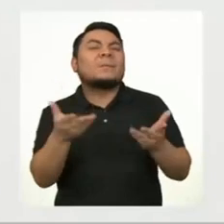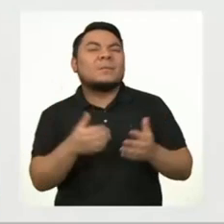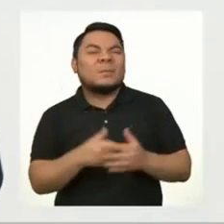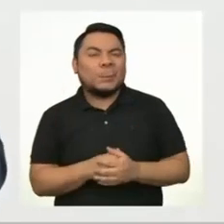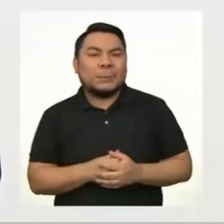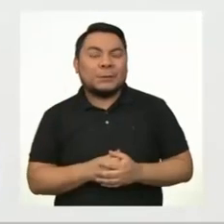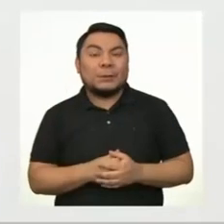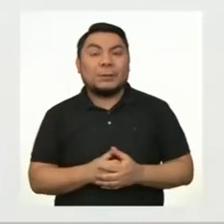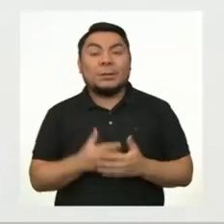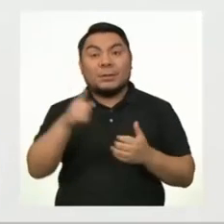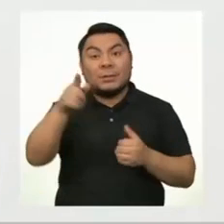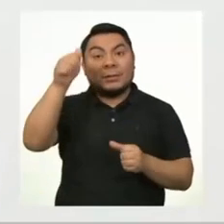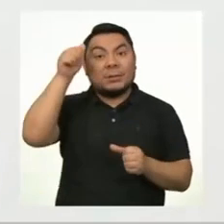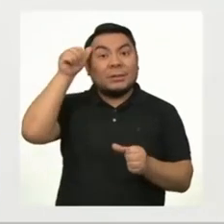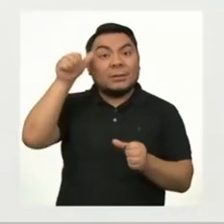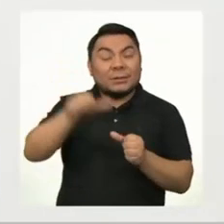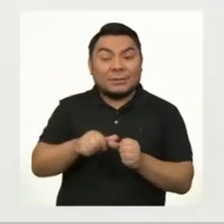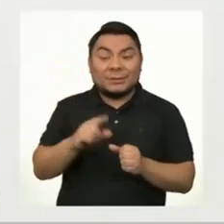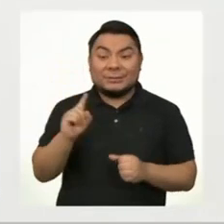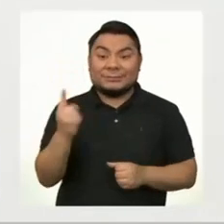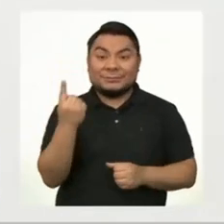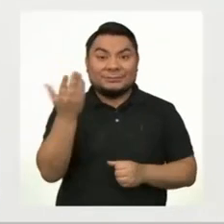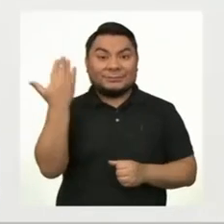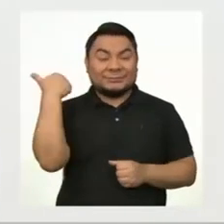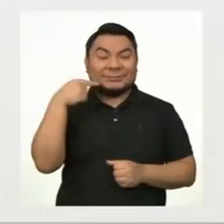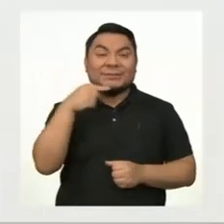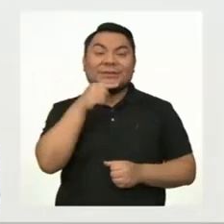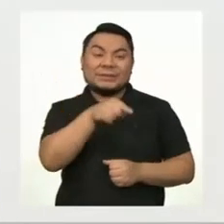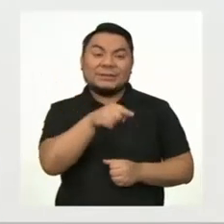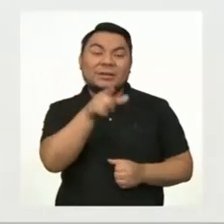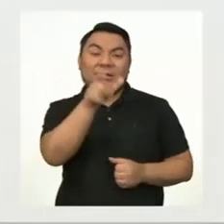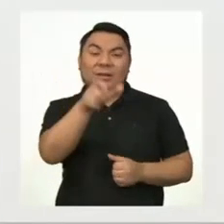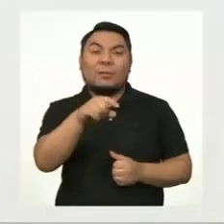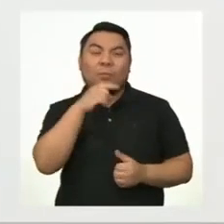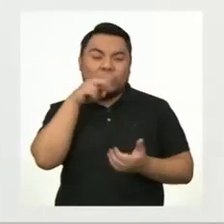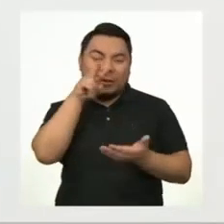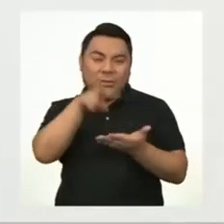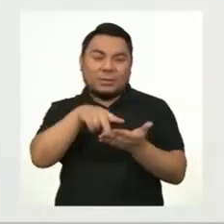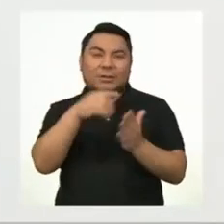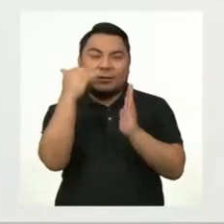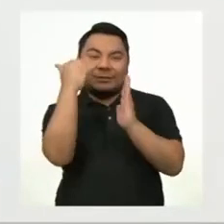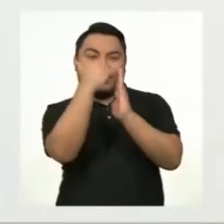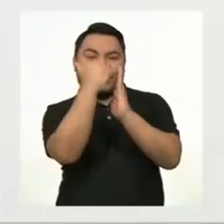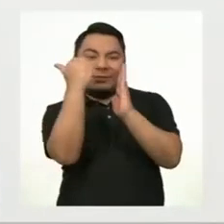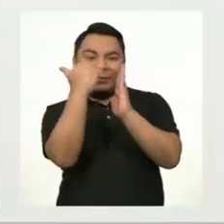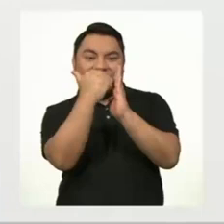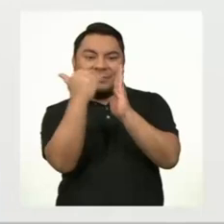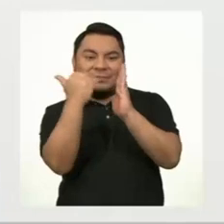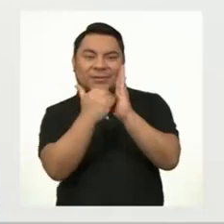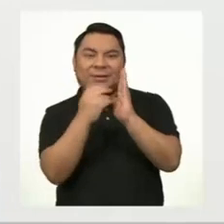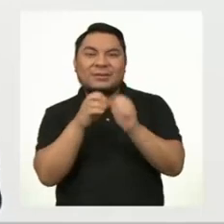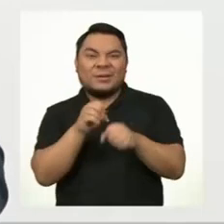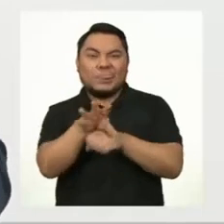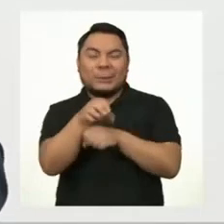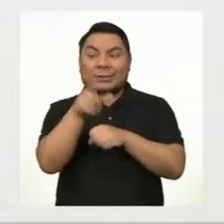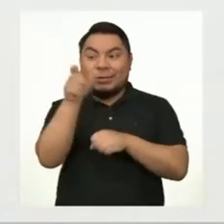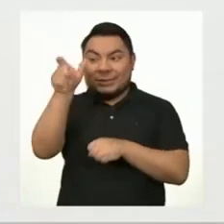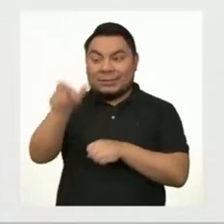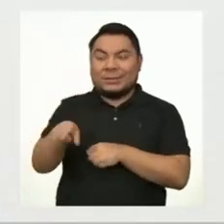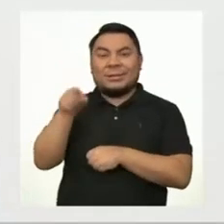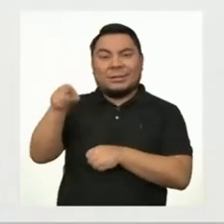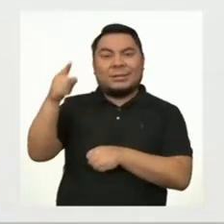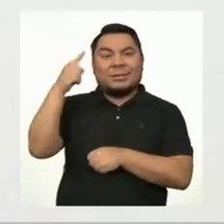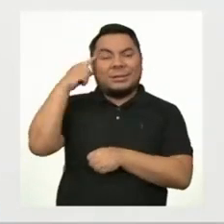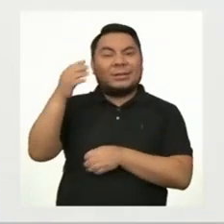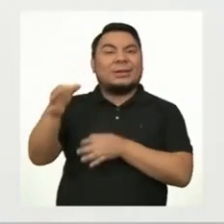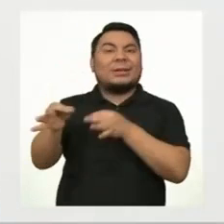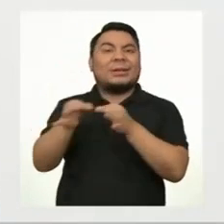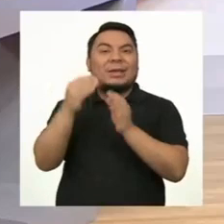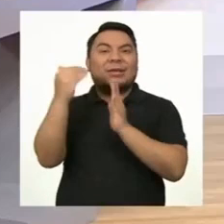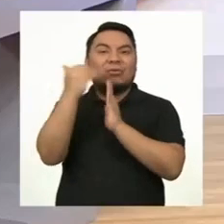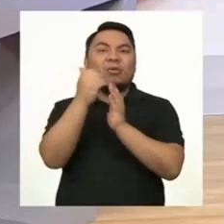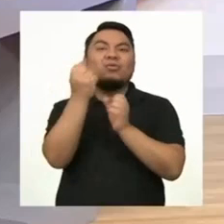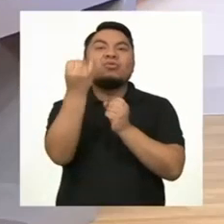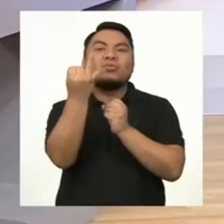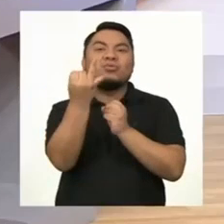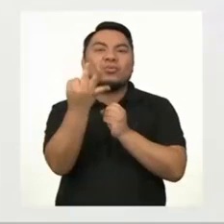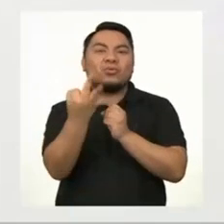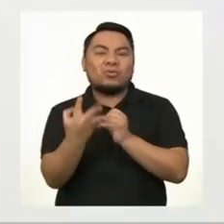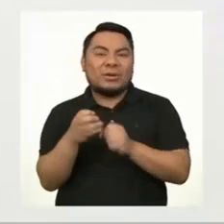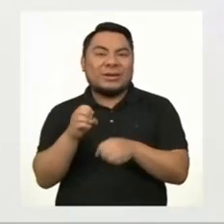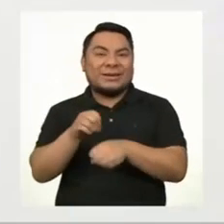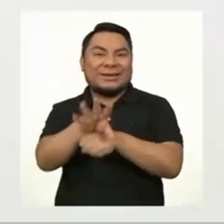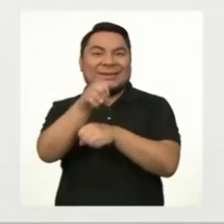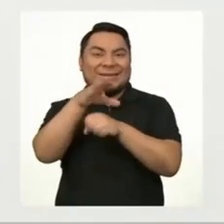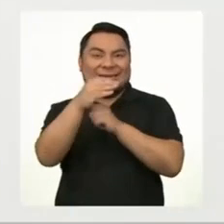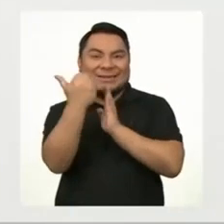específicos. ¿Recuerdan que al inicio Yanira observó las viñetas y dijo que la autora estaba enumerando?